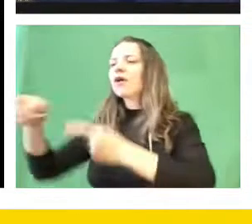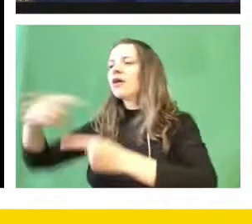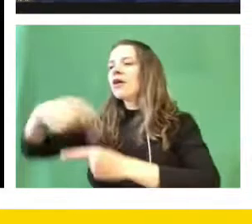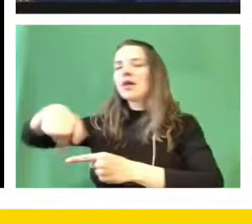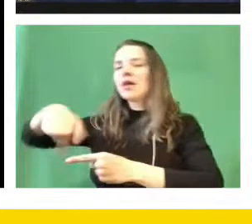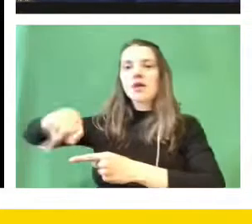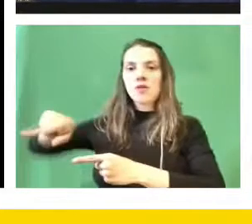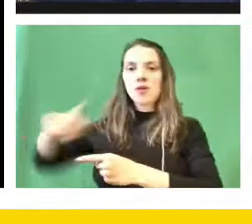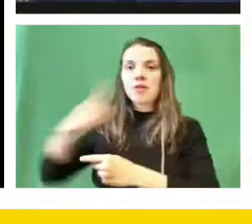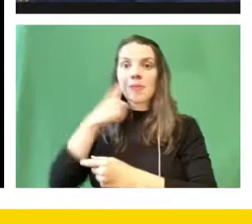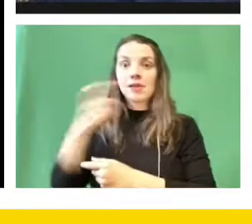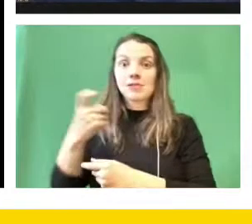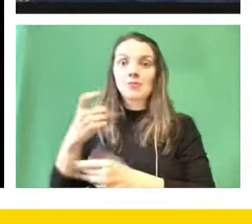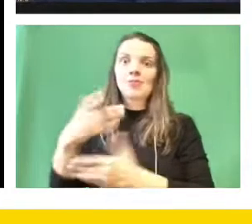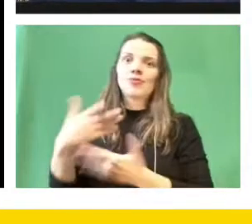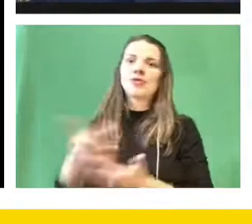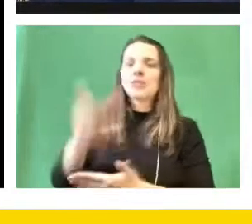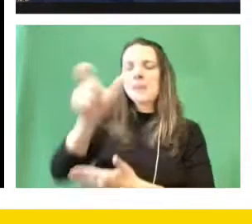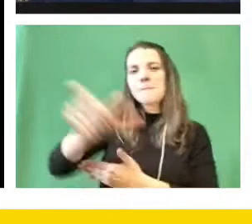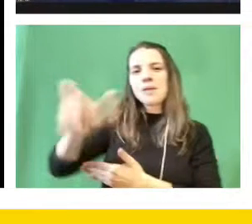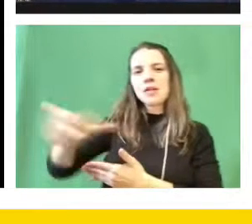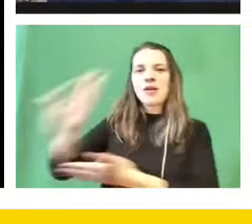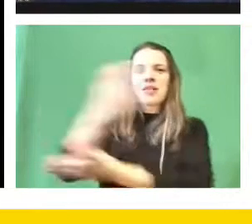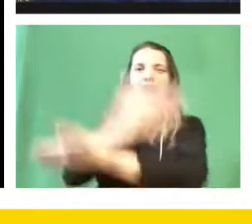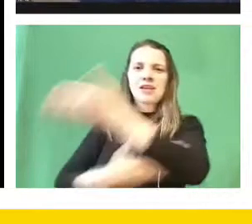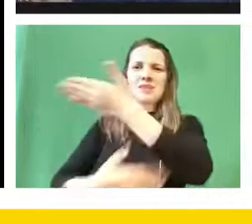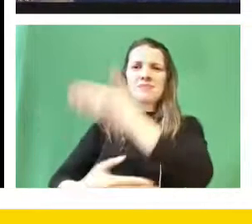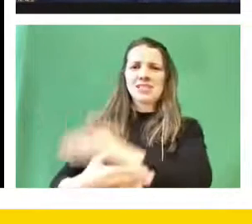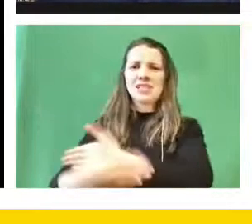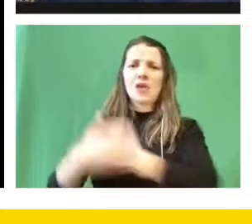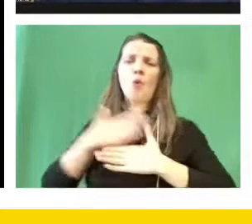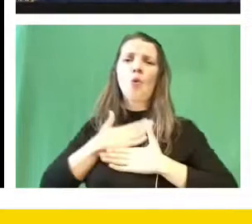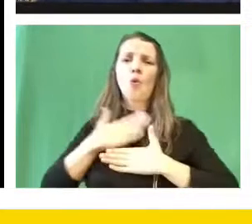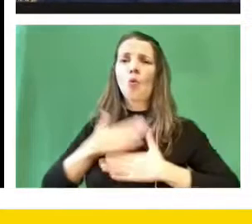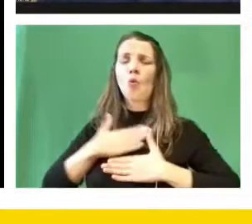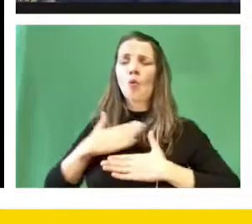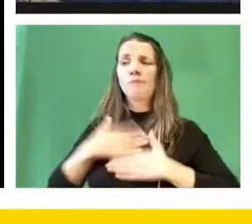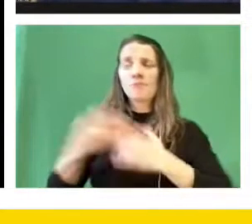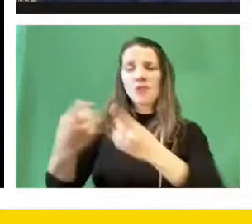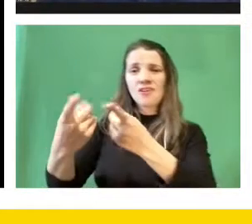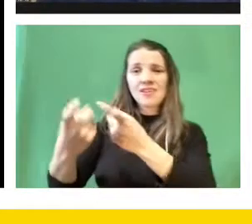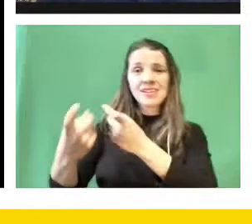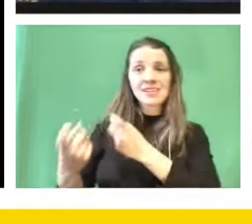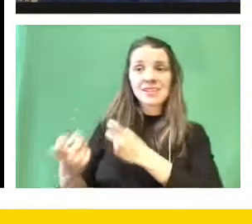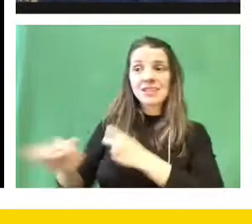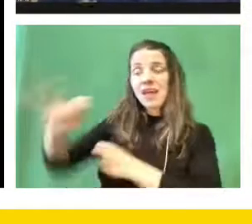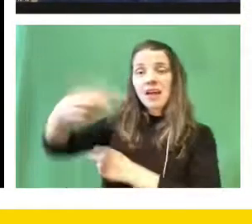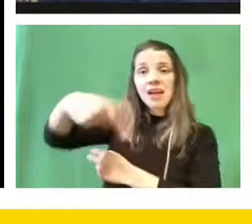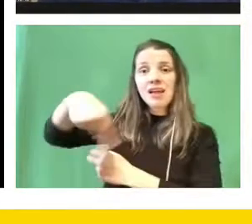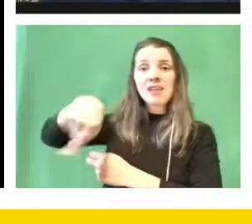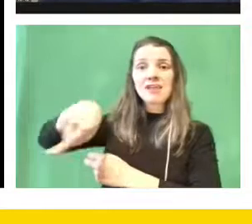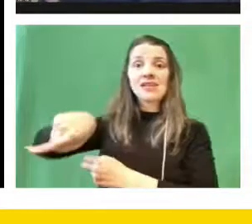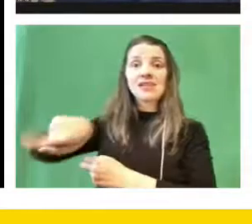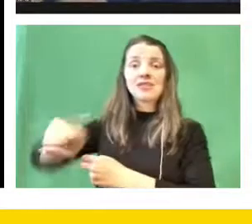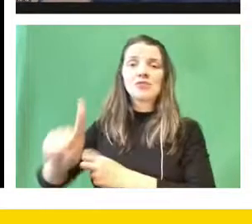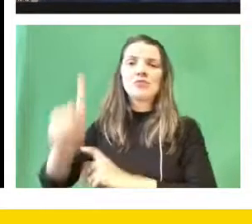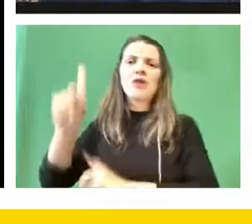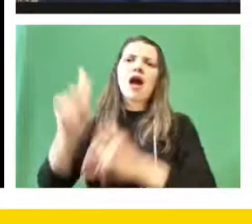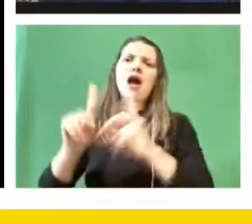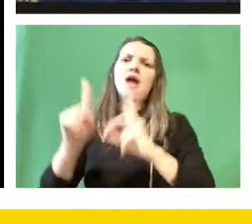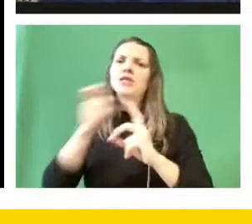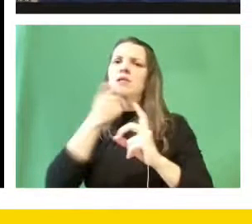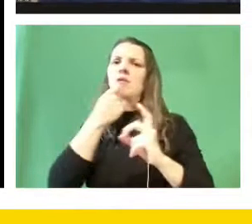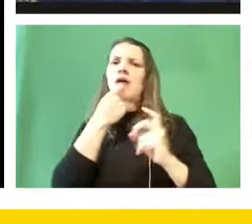reducida a ser vulnerables, porque no nos hemos dado cuenta de que nuestros parámetros para medir